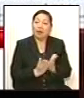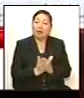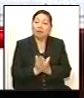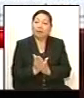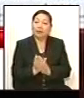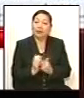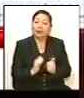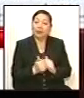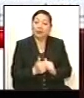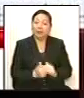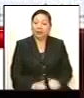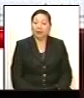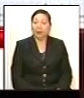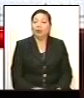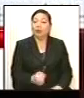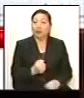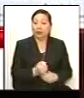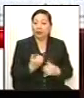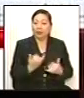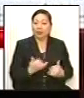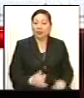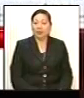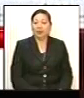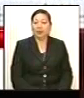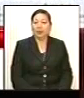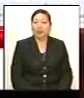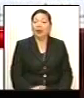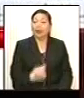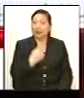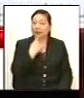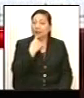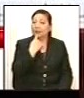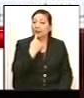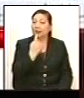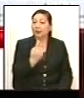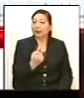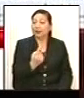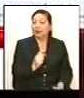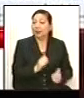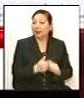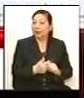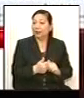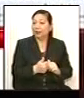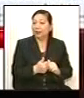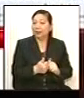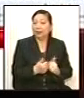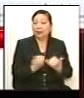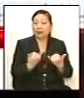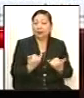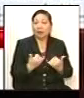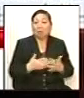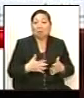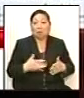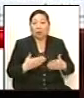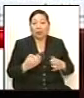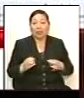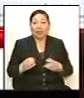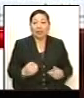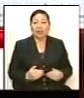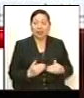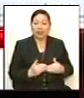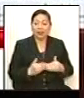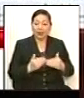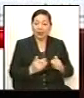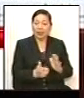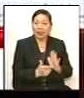respectivas modificaciones contractuales. Cabe señalar que las modificaciones contractuales que pueden efectuarse en ampliación